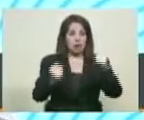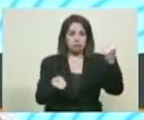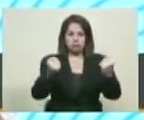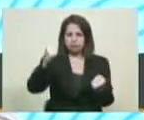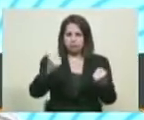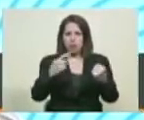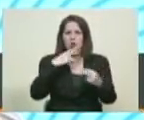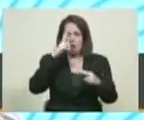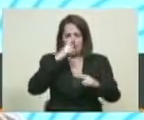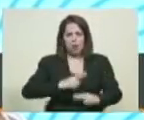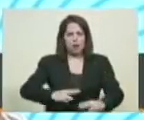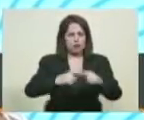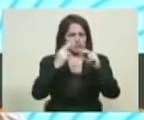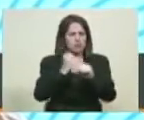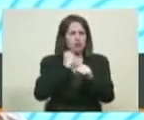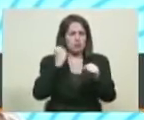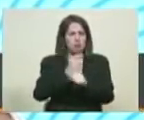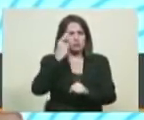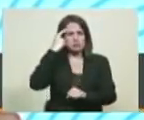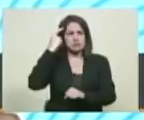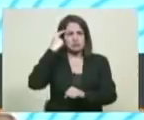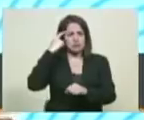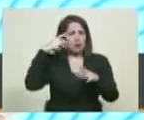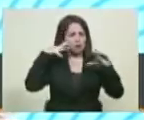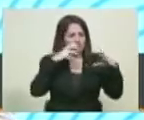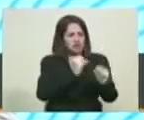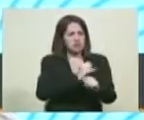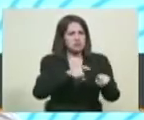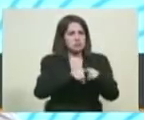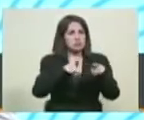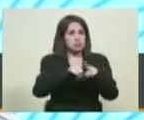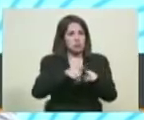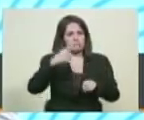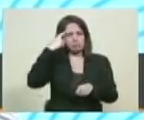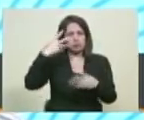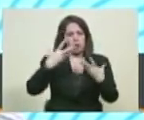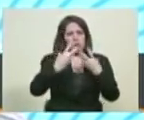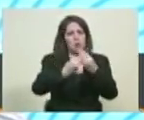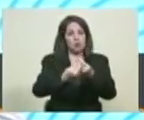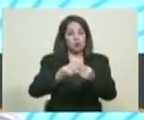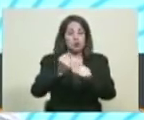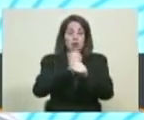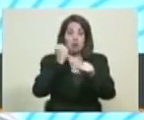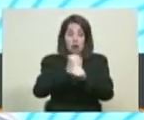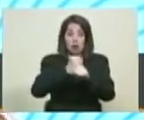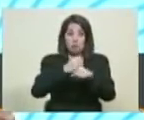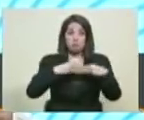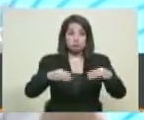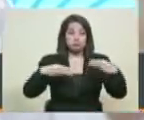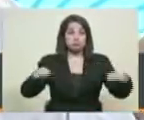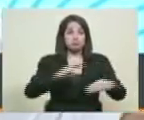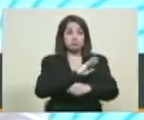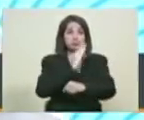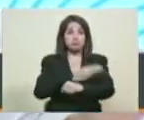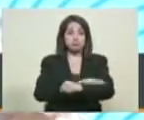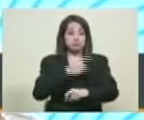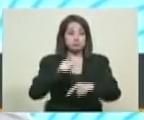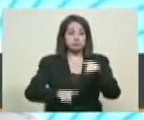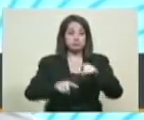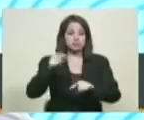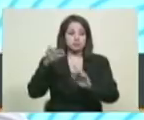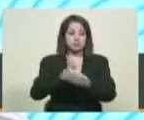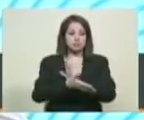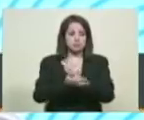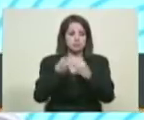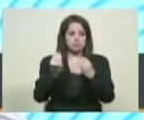gente trabajadora, y estamos convencidos que ellos están de acuerdo con nosotros de que a través del poder popular, de la organización popular, y sumando